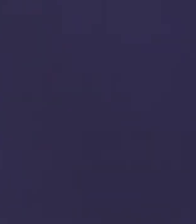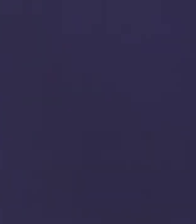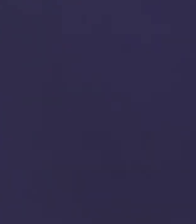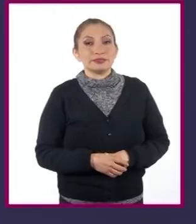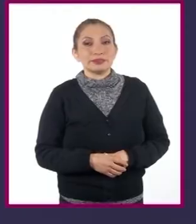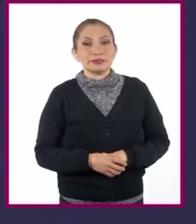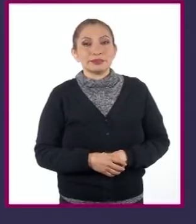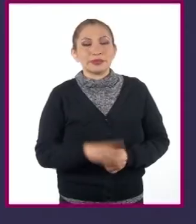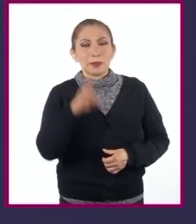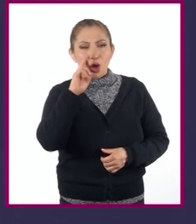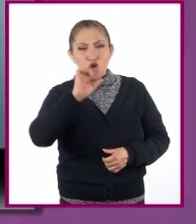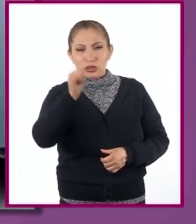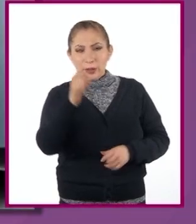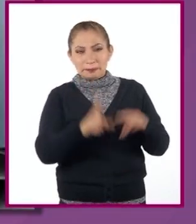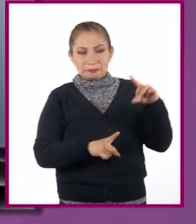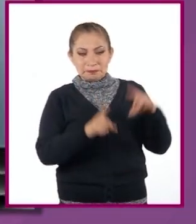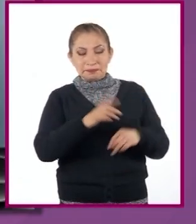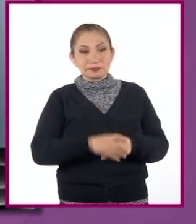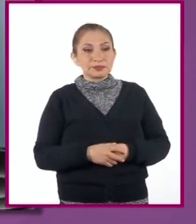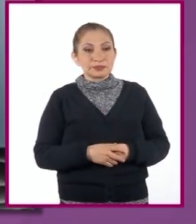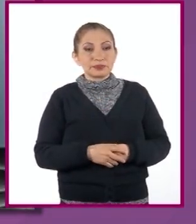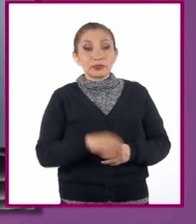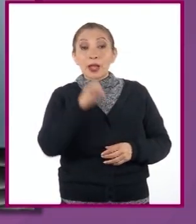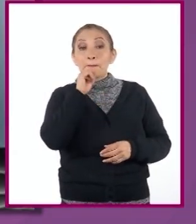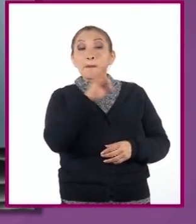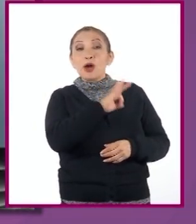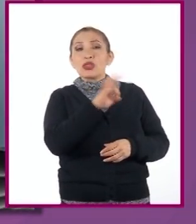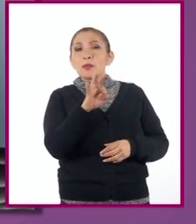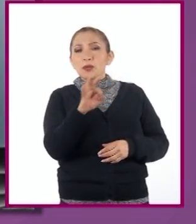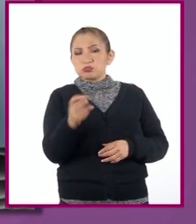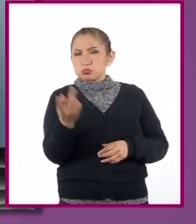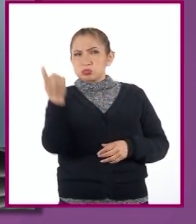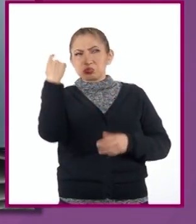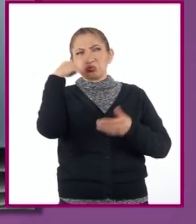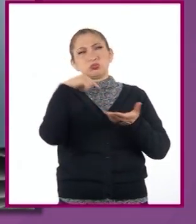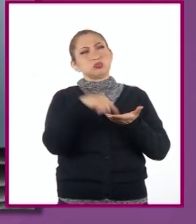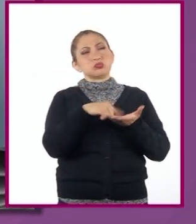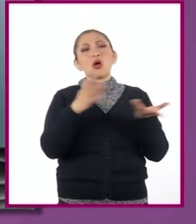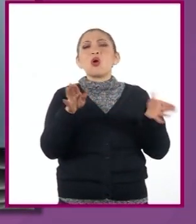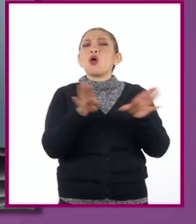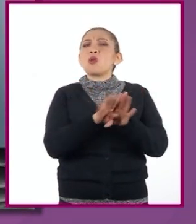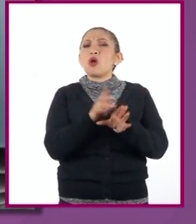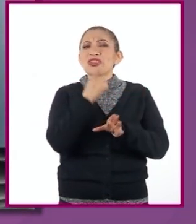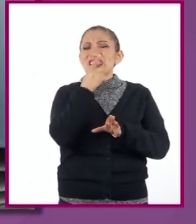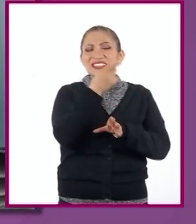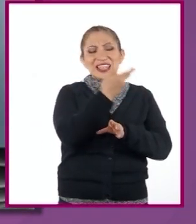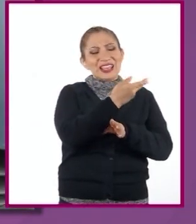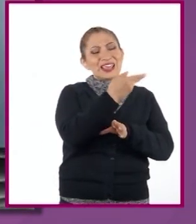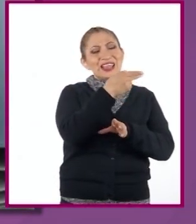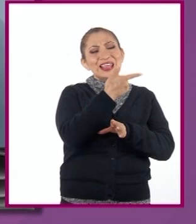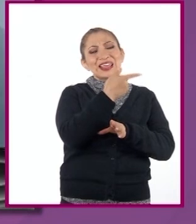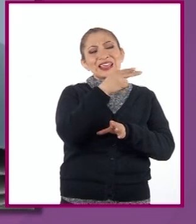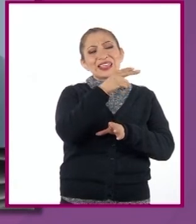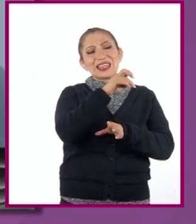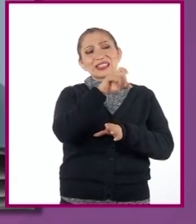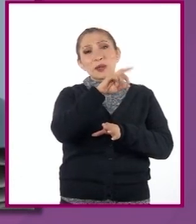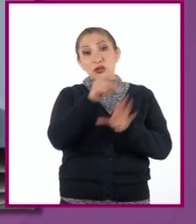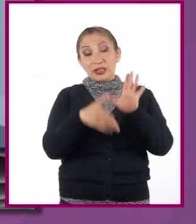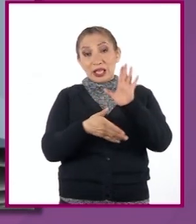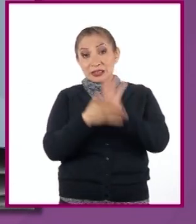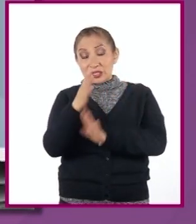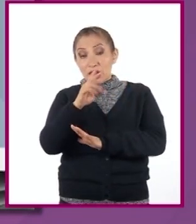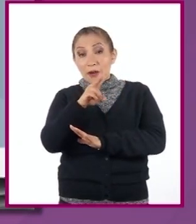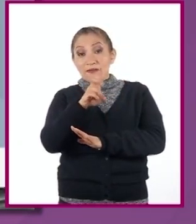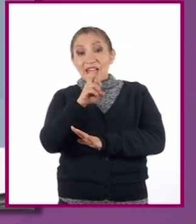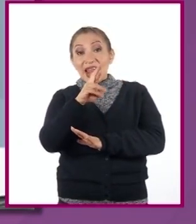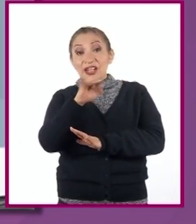Veamos un cuestionamiento más. También podemos preguntarnos, ¿cómo diría Guillermo? ¿Te has ido de veraneo